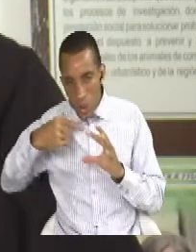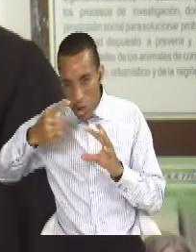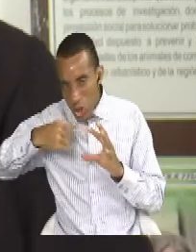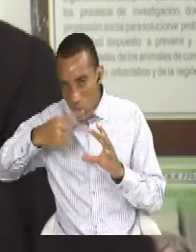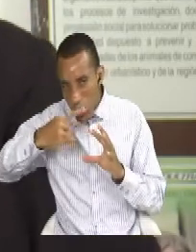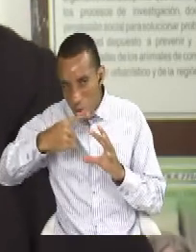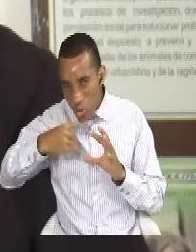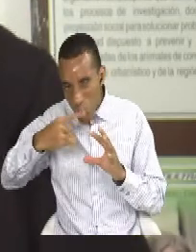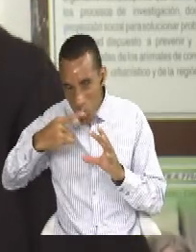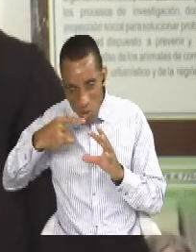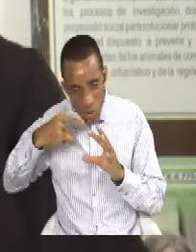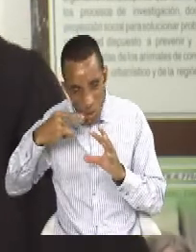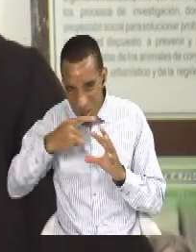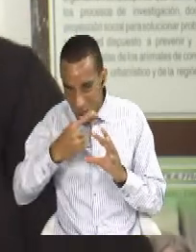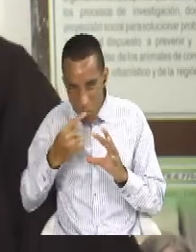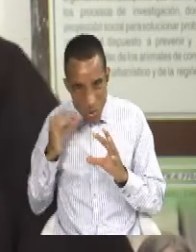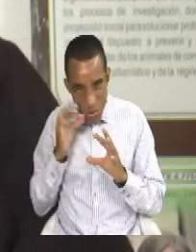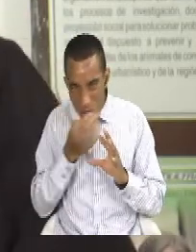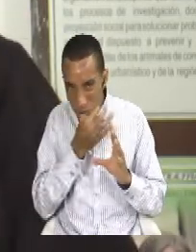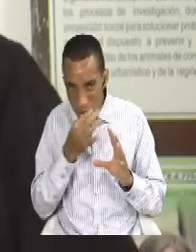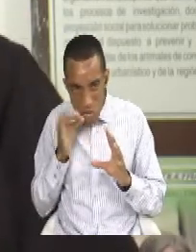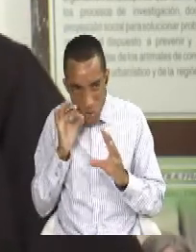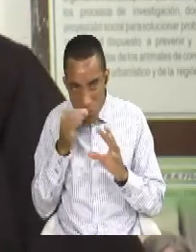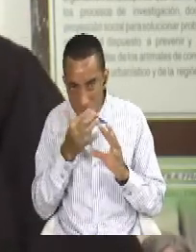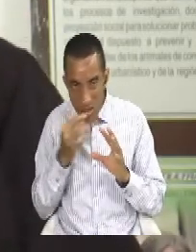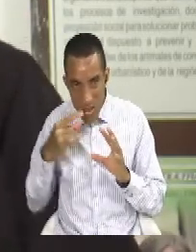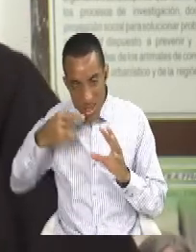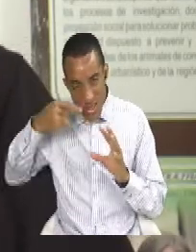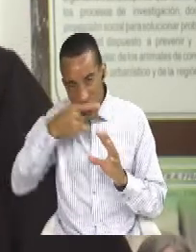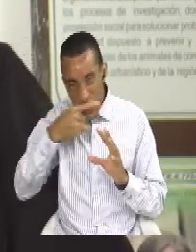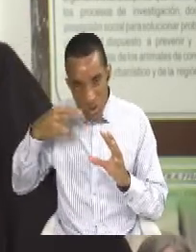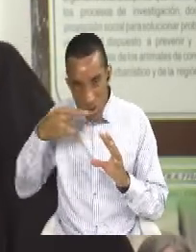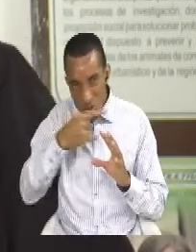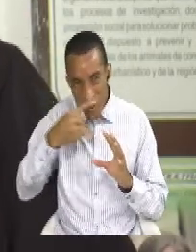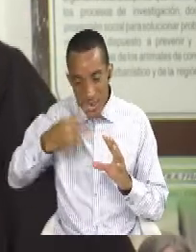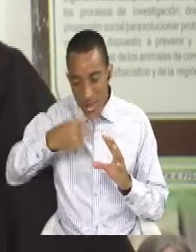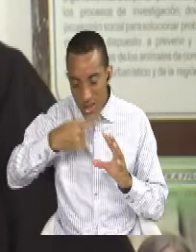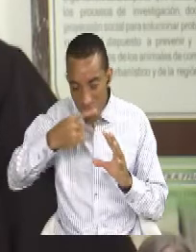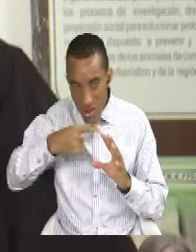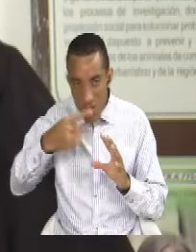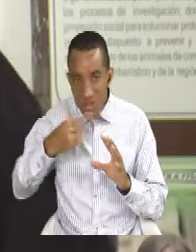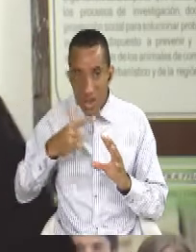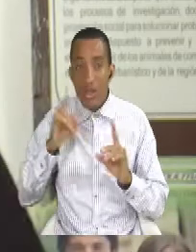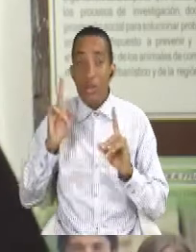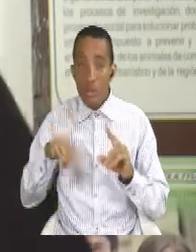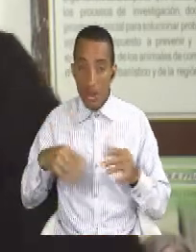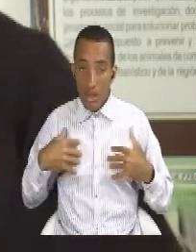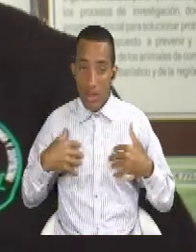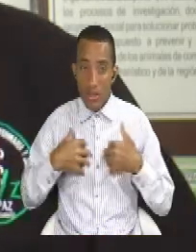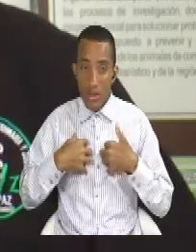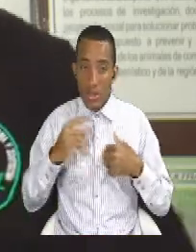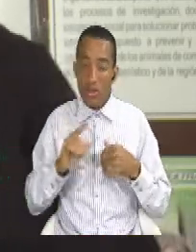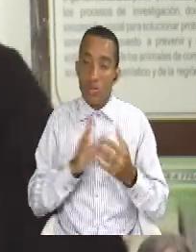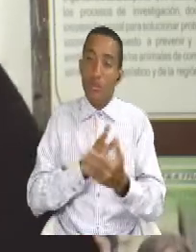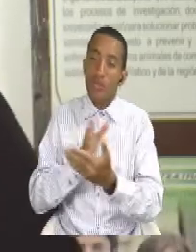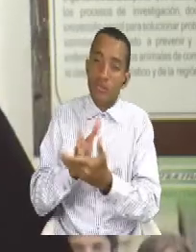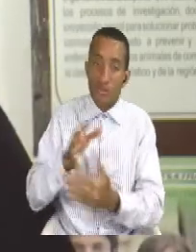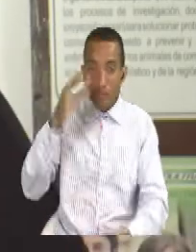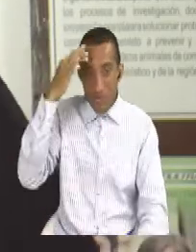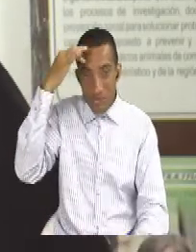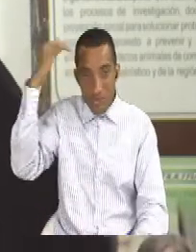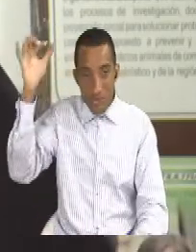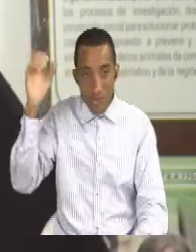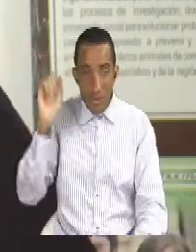que normalmente se hace mediante un cepillado regular o mediante una visita al profesional para que le haga